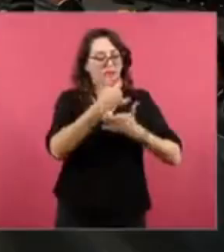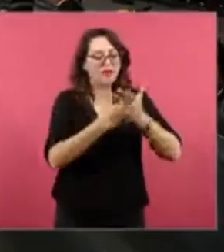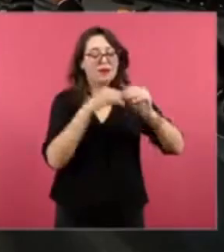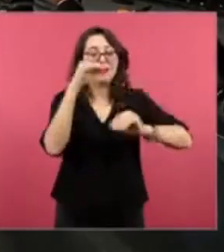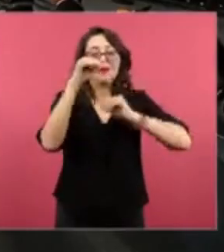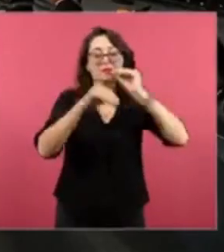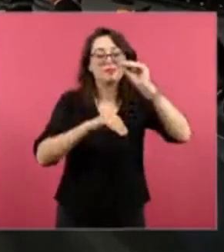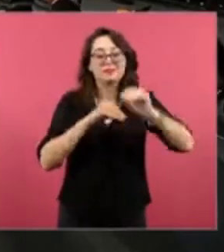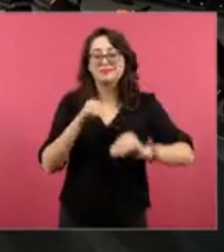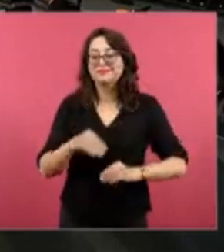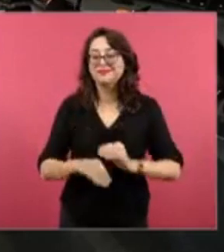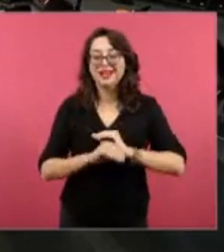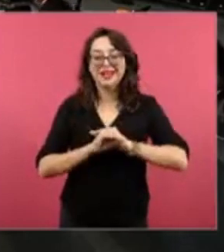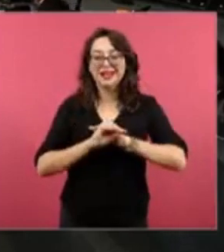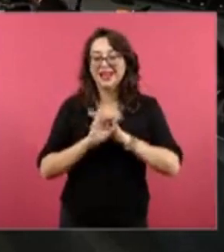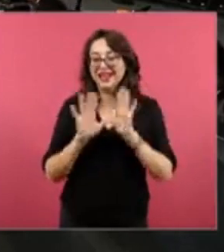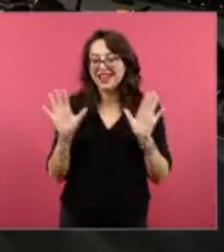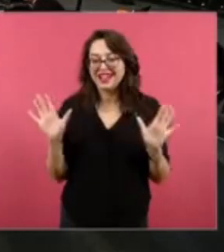Bien,